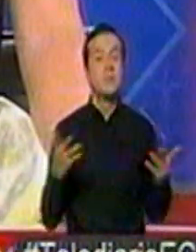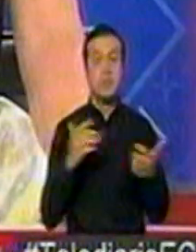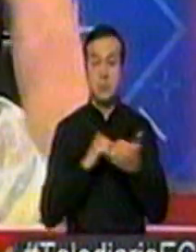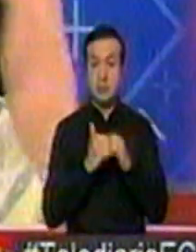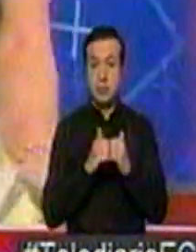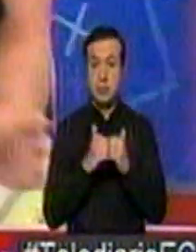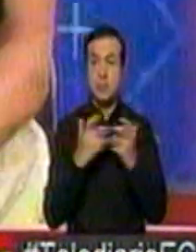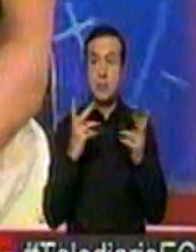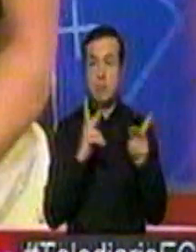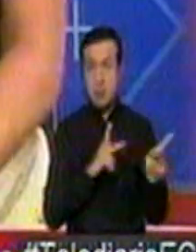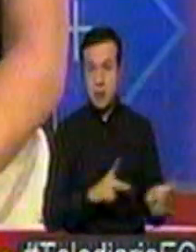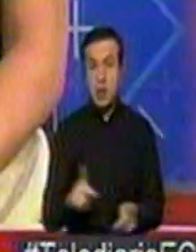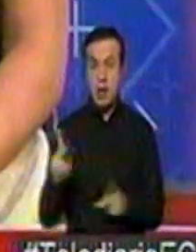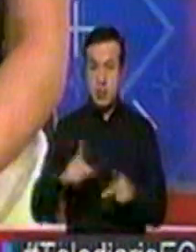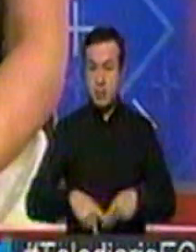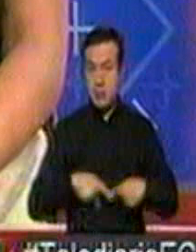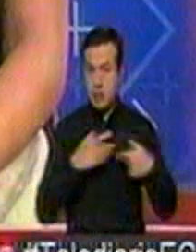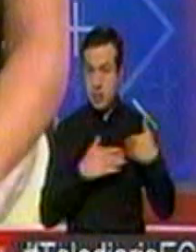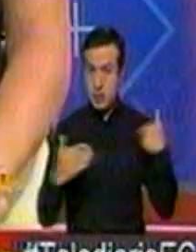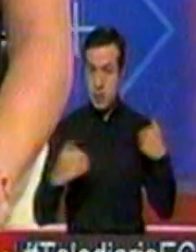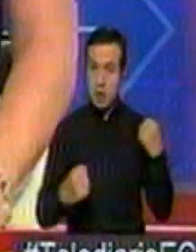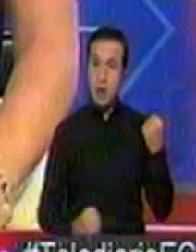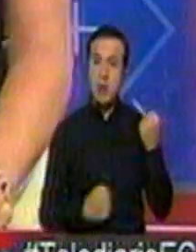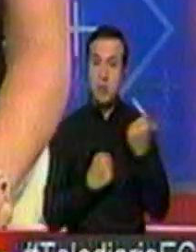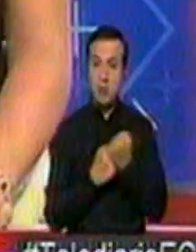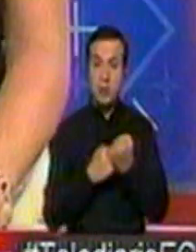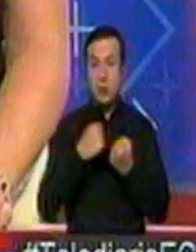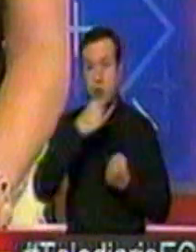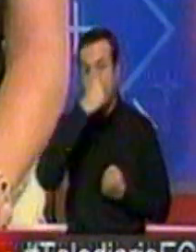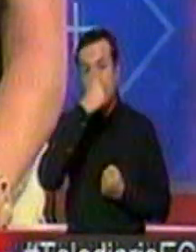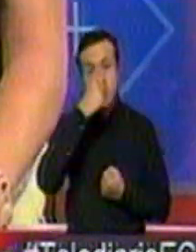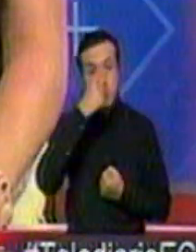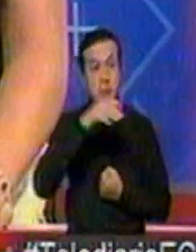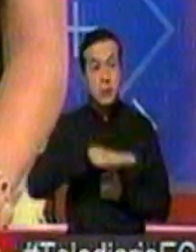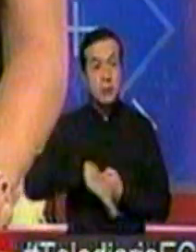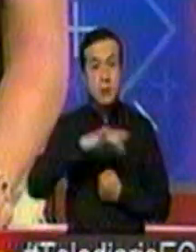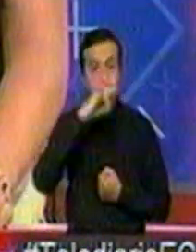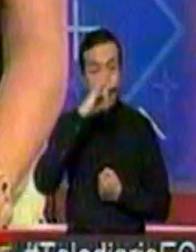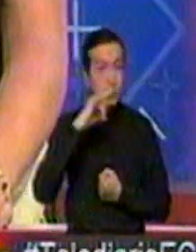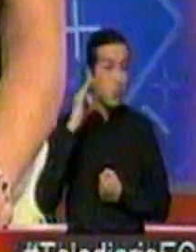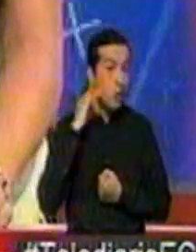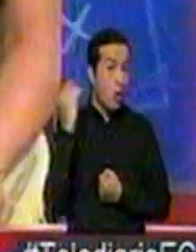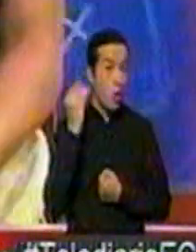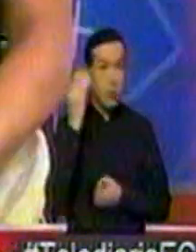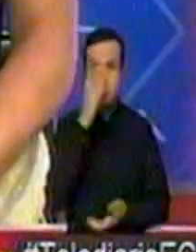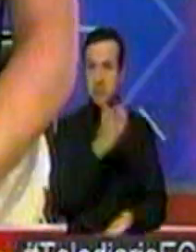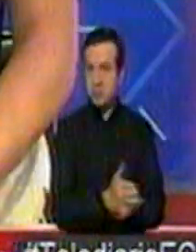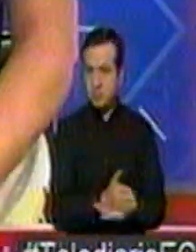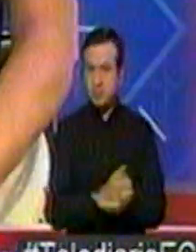a través del plan Toda una Vida, con el fin de erradicar el consumo de drogas en niñas, niños y jóvenes.